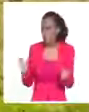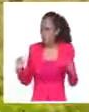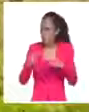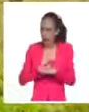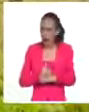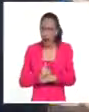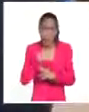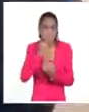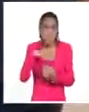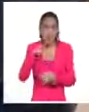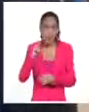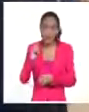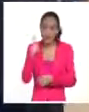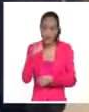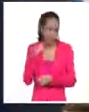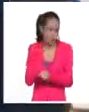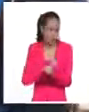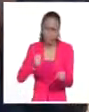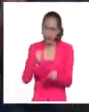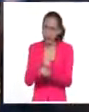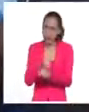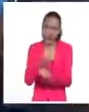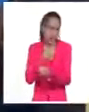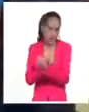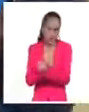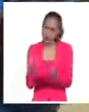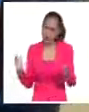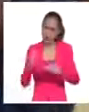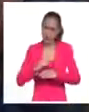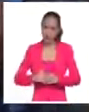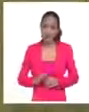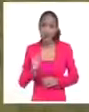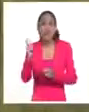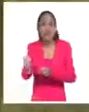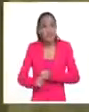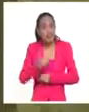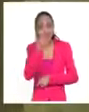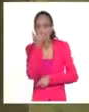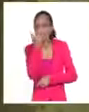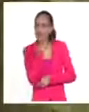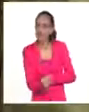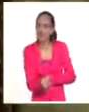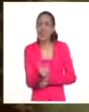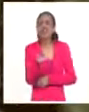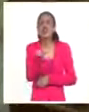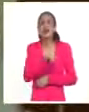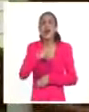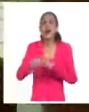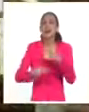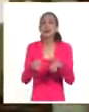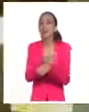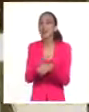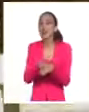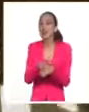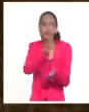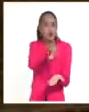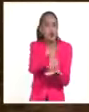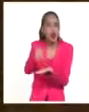Hace más de 20 años. La finca del medio es bien singular. Para construir varios recintos de su